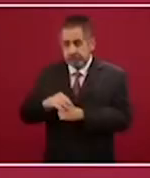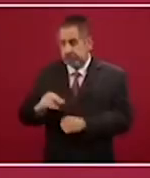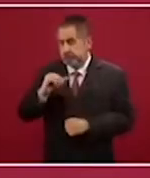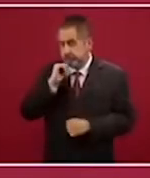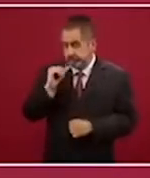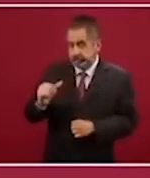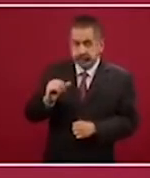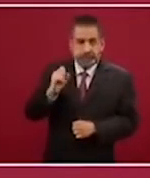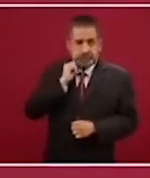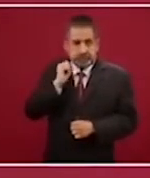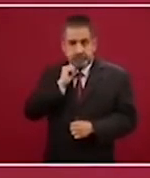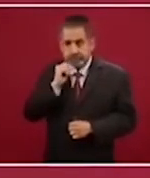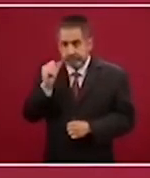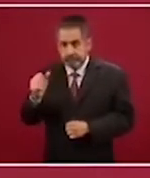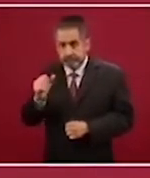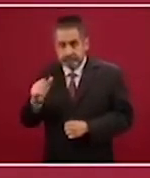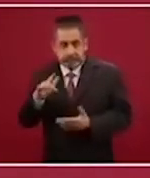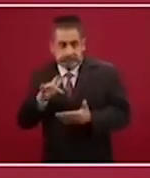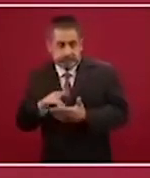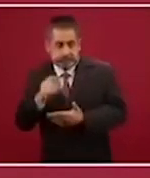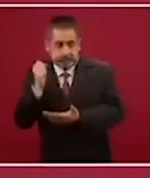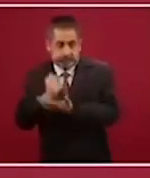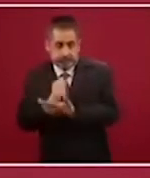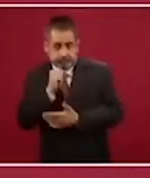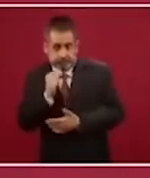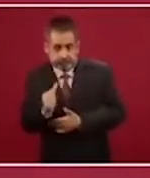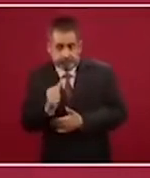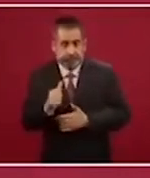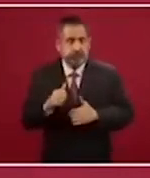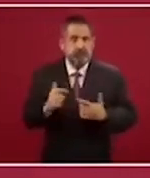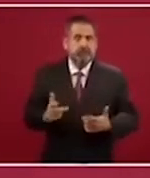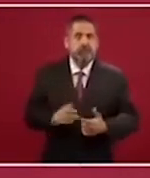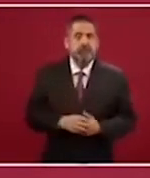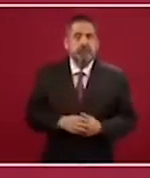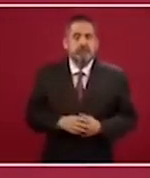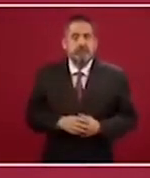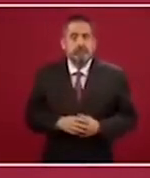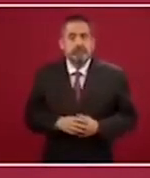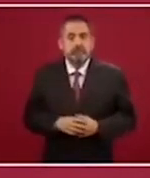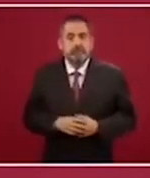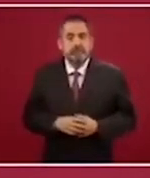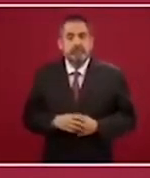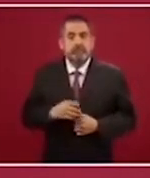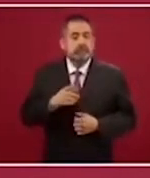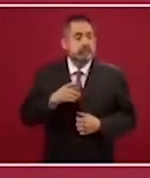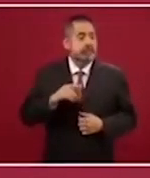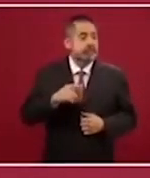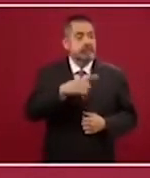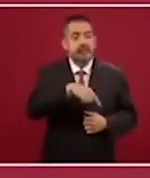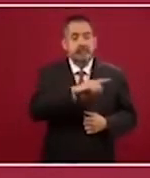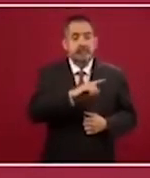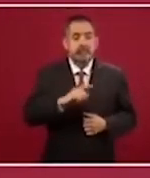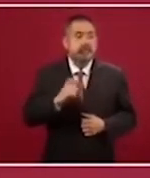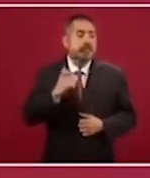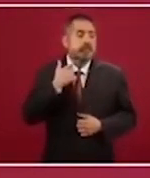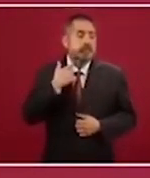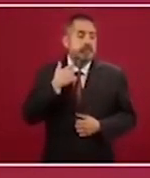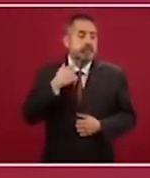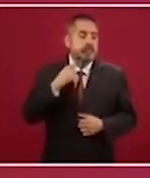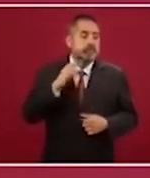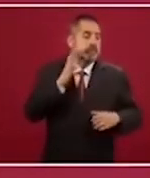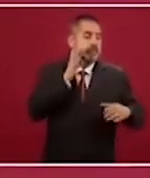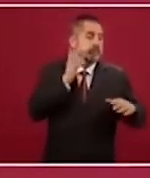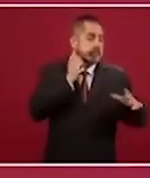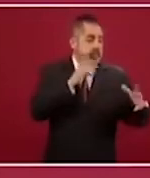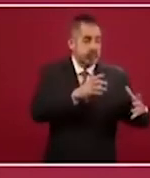en el Senado a favor de esta reforma, los que ya votaron, los partidos que ya votaron en la Cámara de Diputados, si